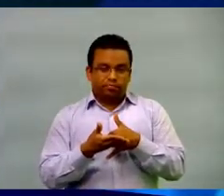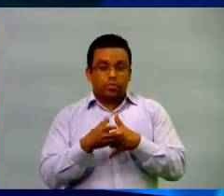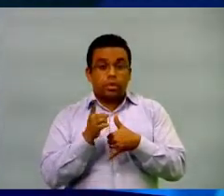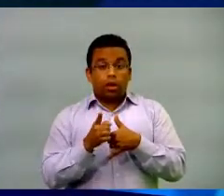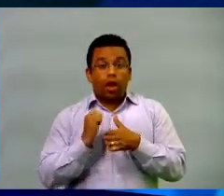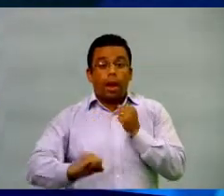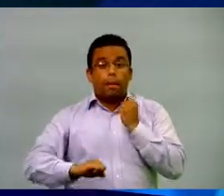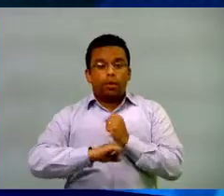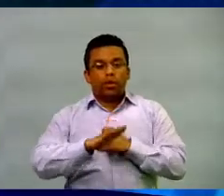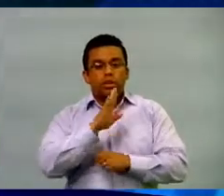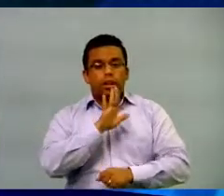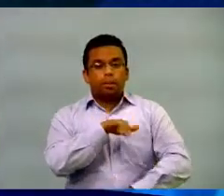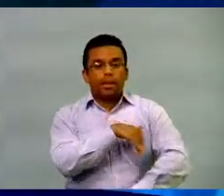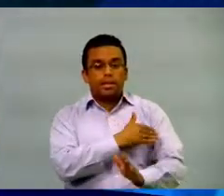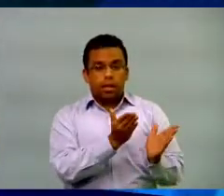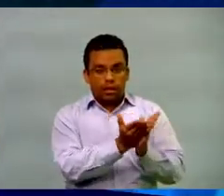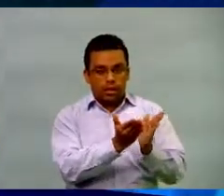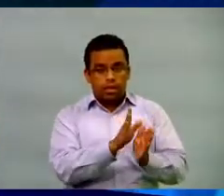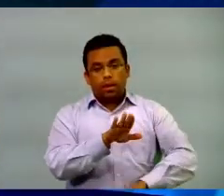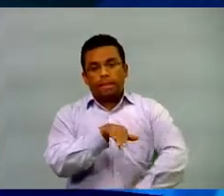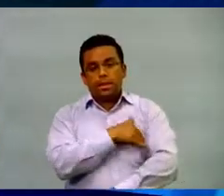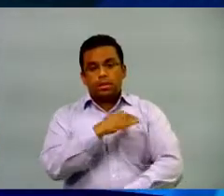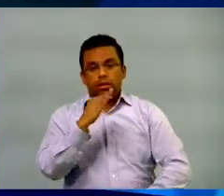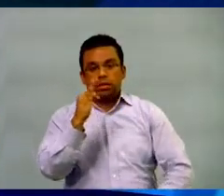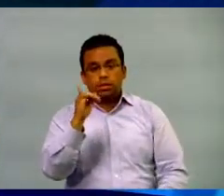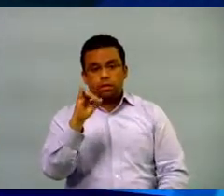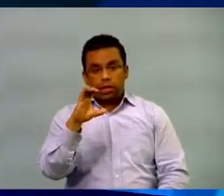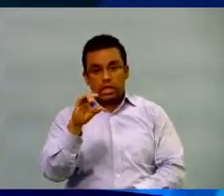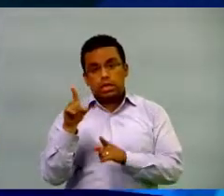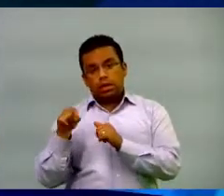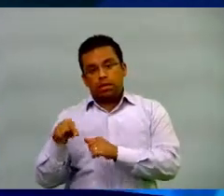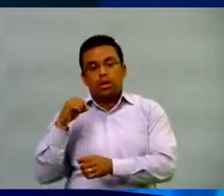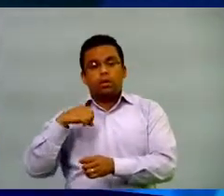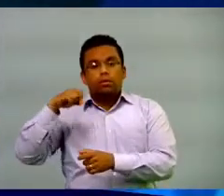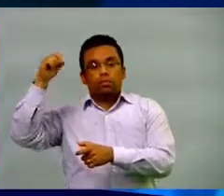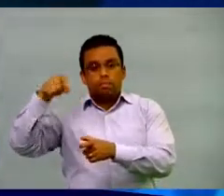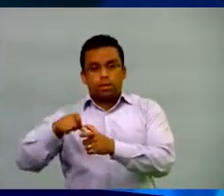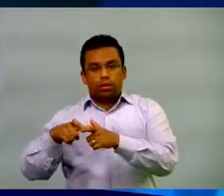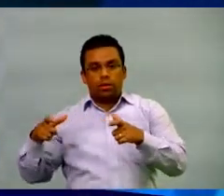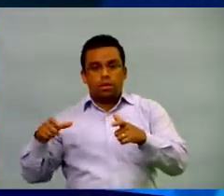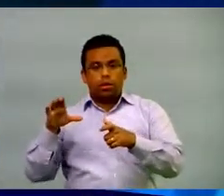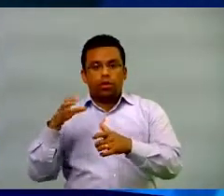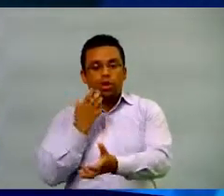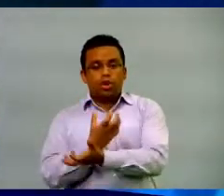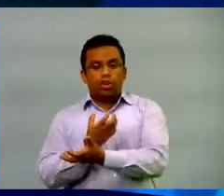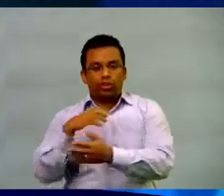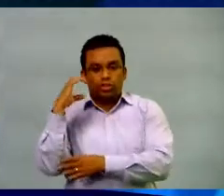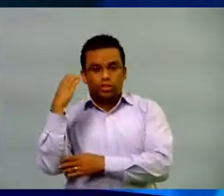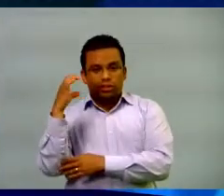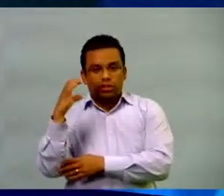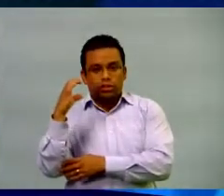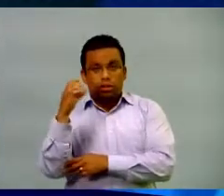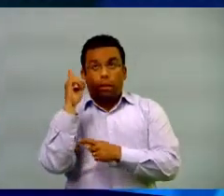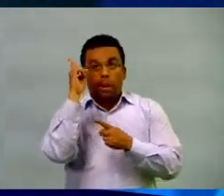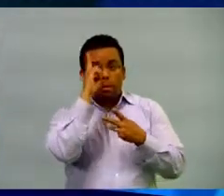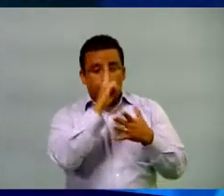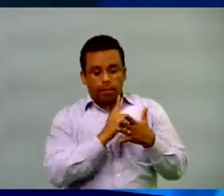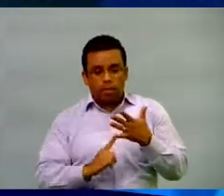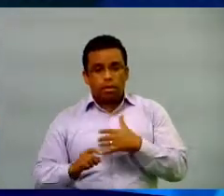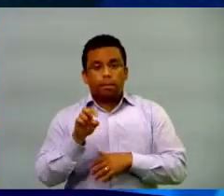Ministerio de Educación, el Ministerio de las TIC y Colciencias, teniendo 27 nodos de conexión a nivel